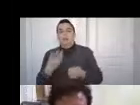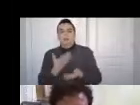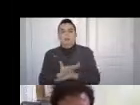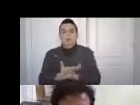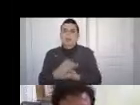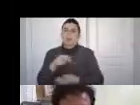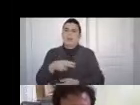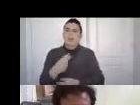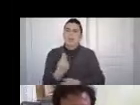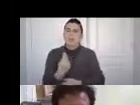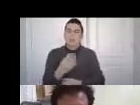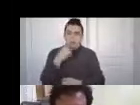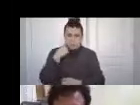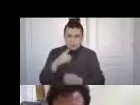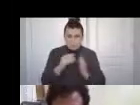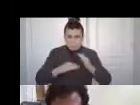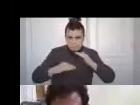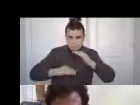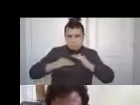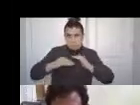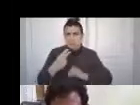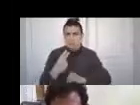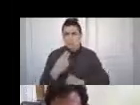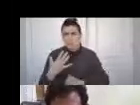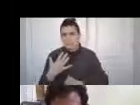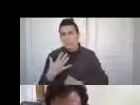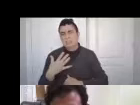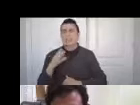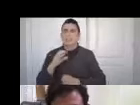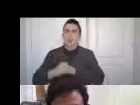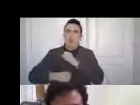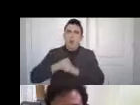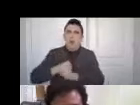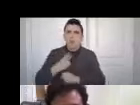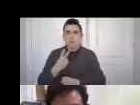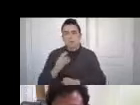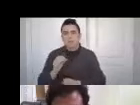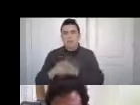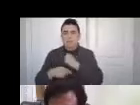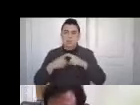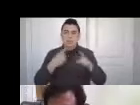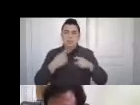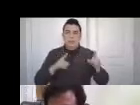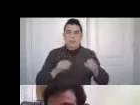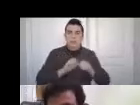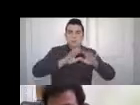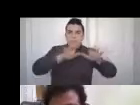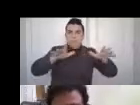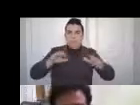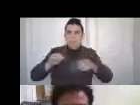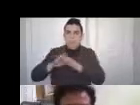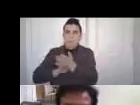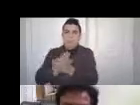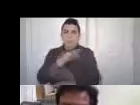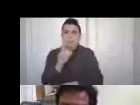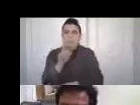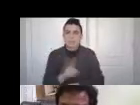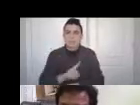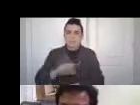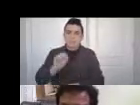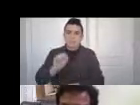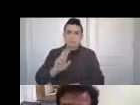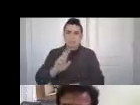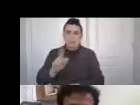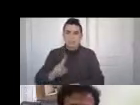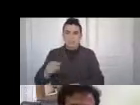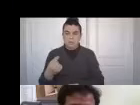25 años, en el cual hemos tenido cosas, ¿cierto?, que han producido pandemias como el SARS, 2001,